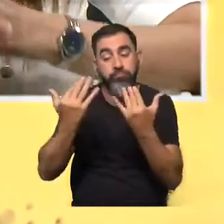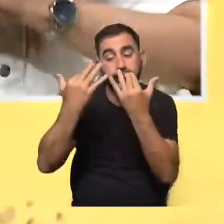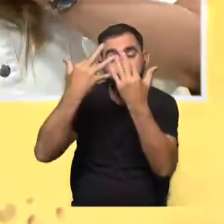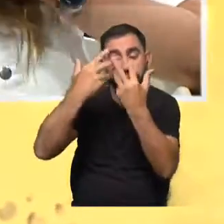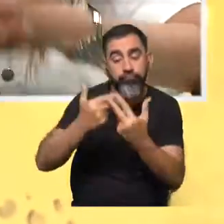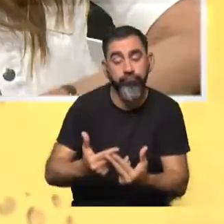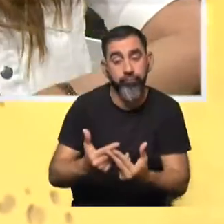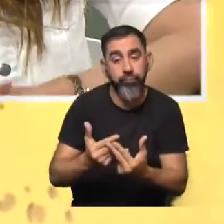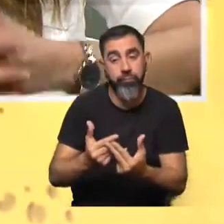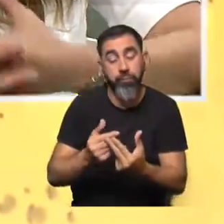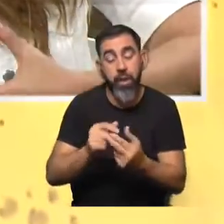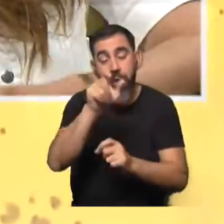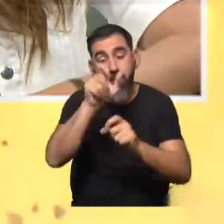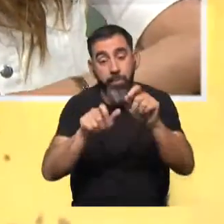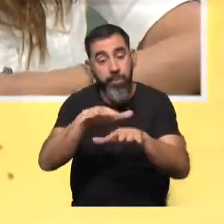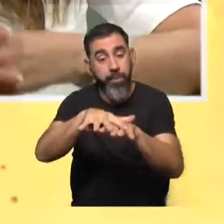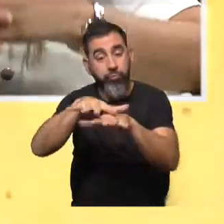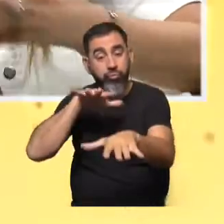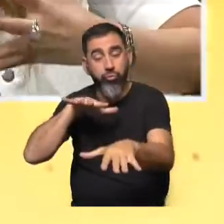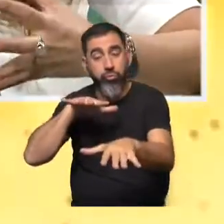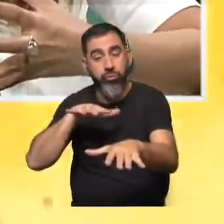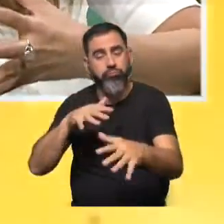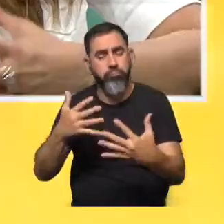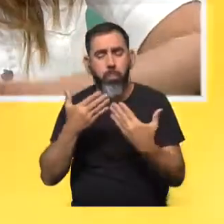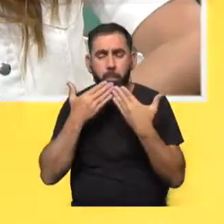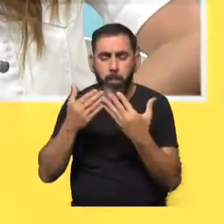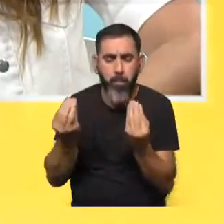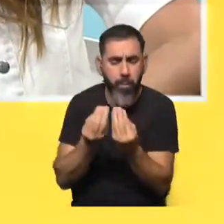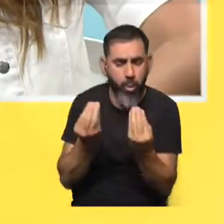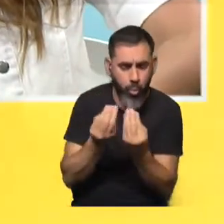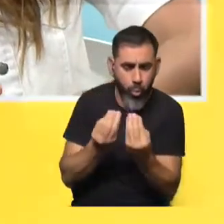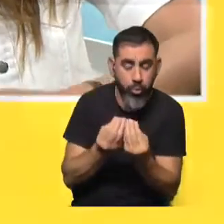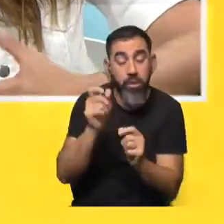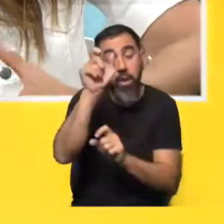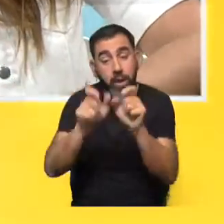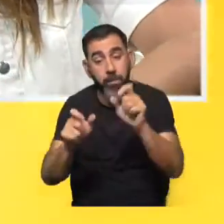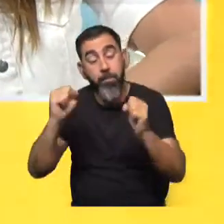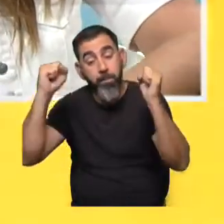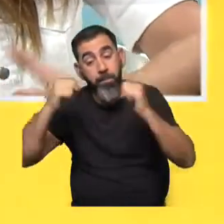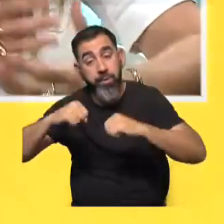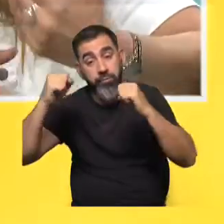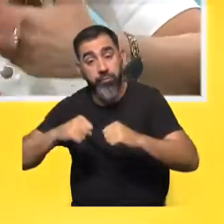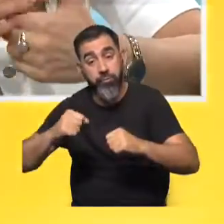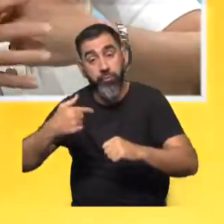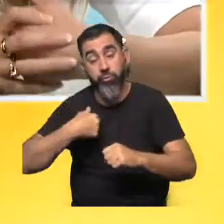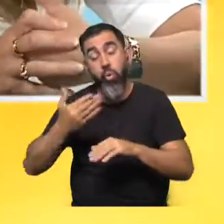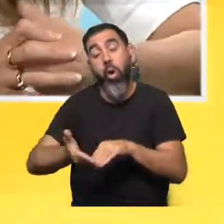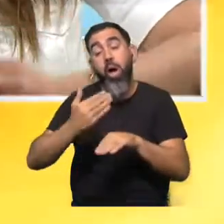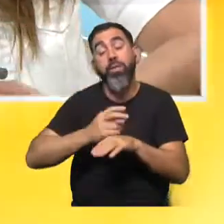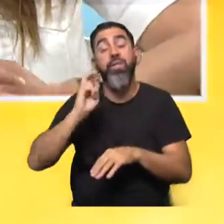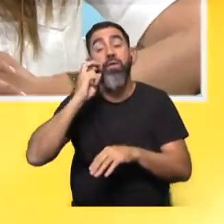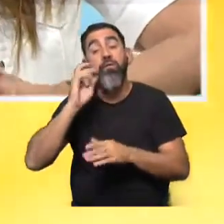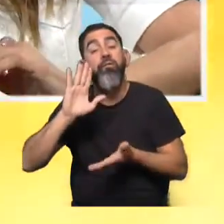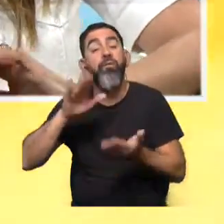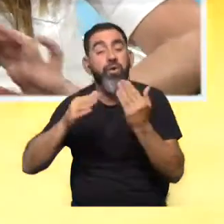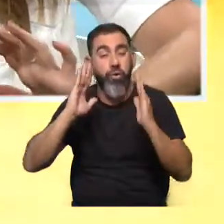Entre los disertantes, el público, se animaron mucho a preguntar. Sí. El público cervecero, yo venía del público más